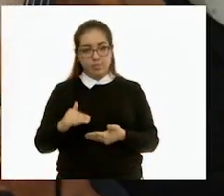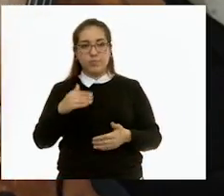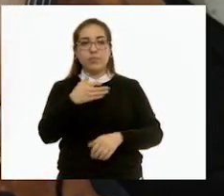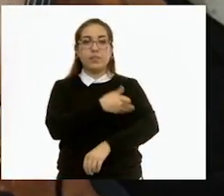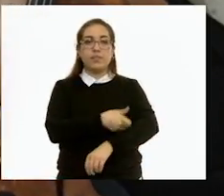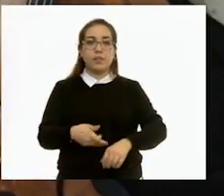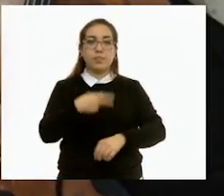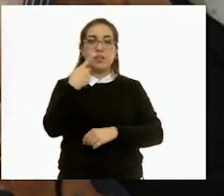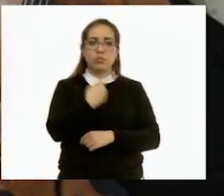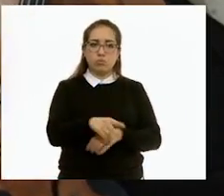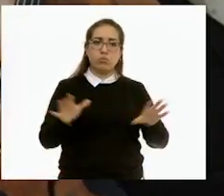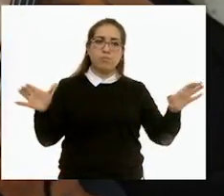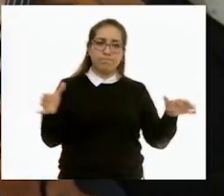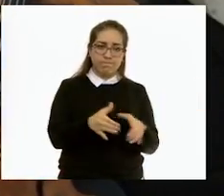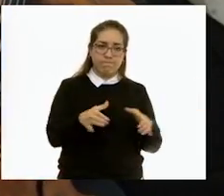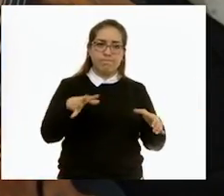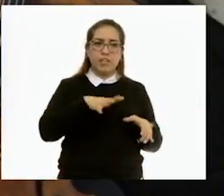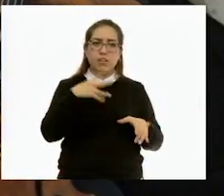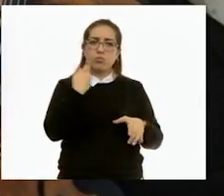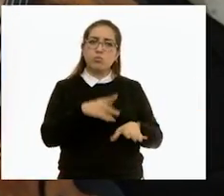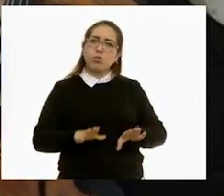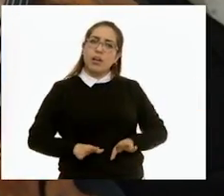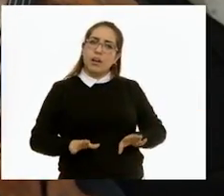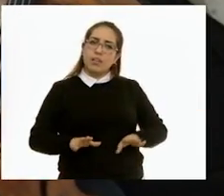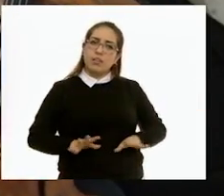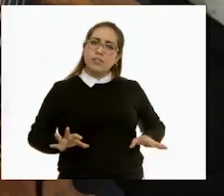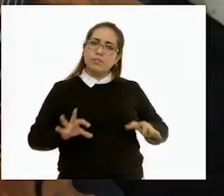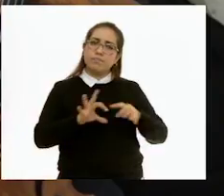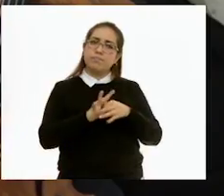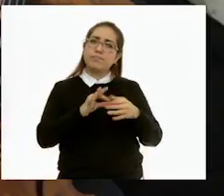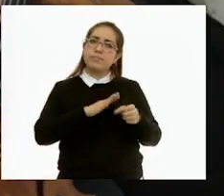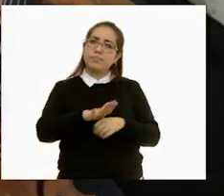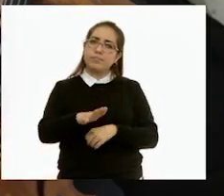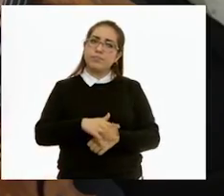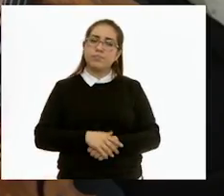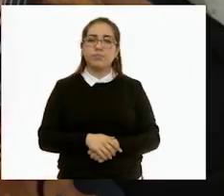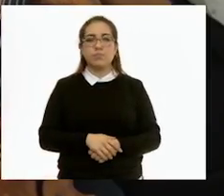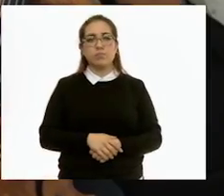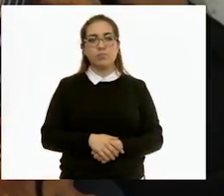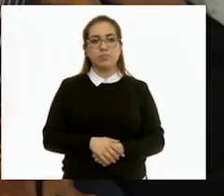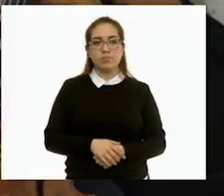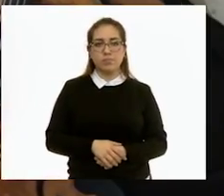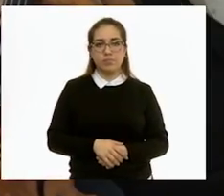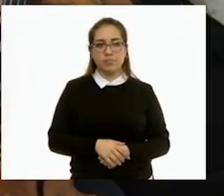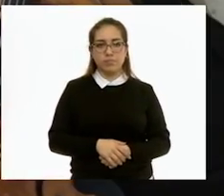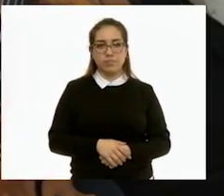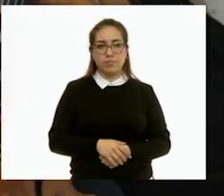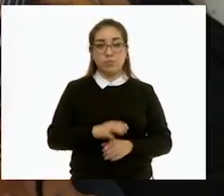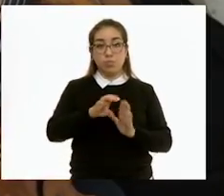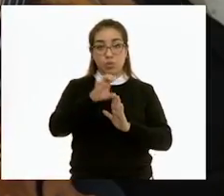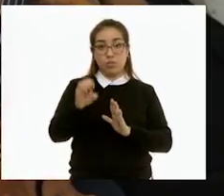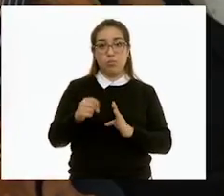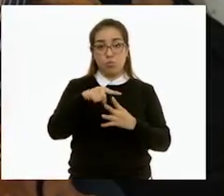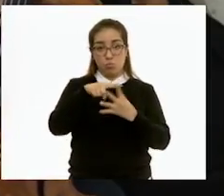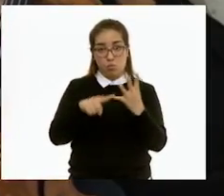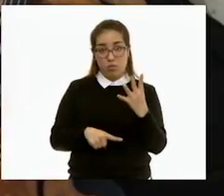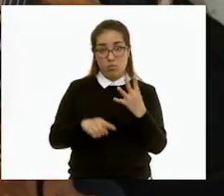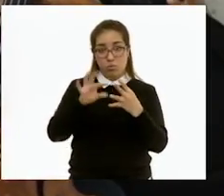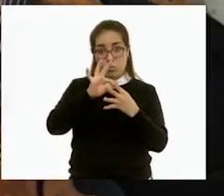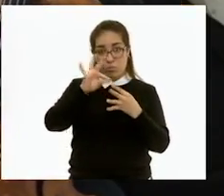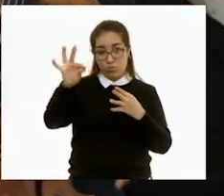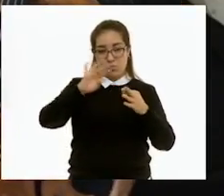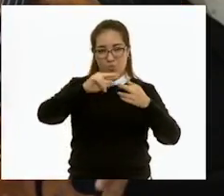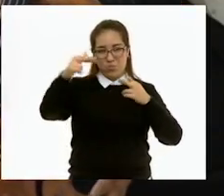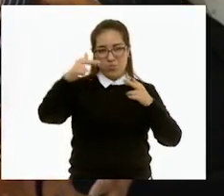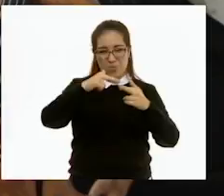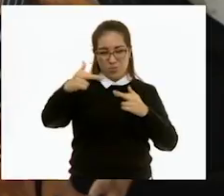varias peculiaridades en común. Por ejemplo, todos ellos tienen cuatro cuerdas. Su cuerpo